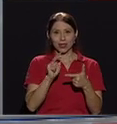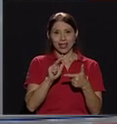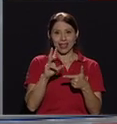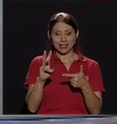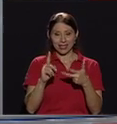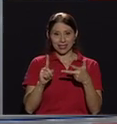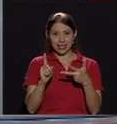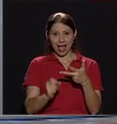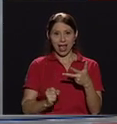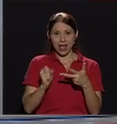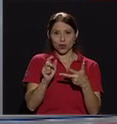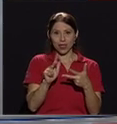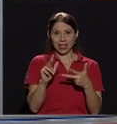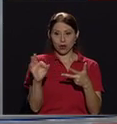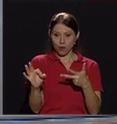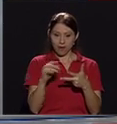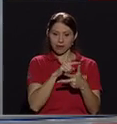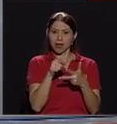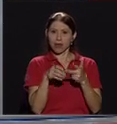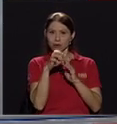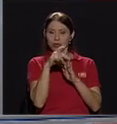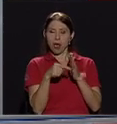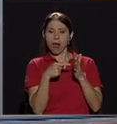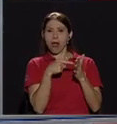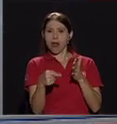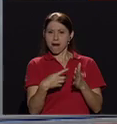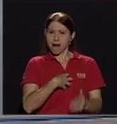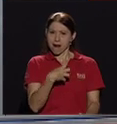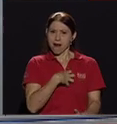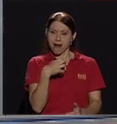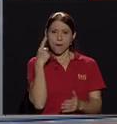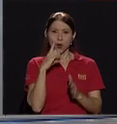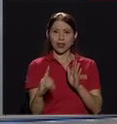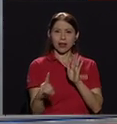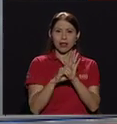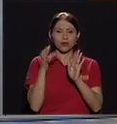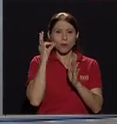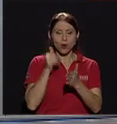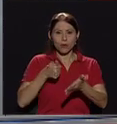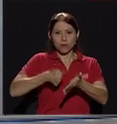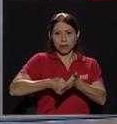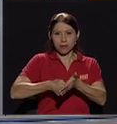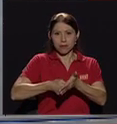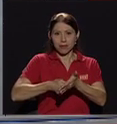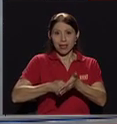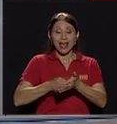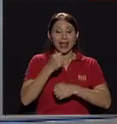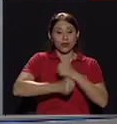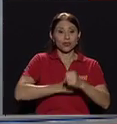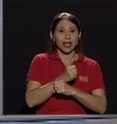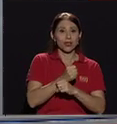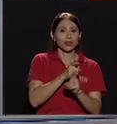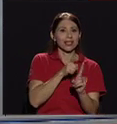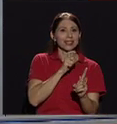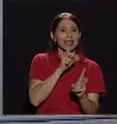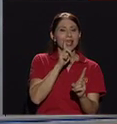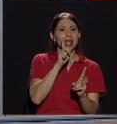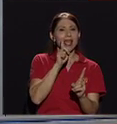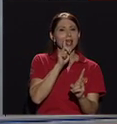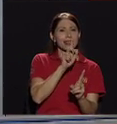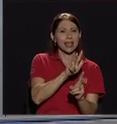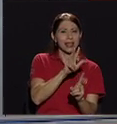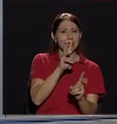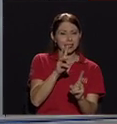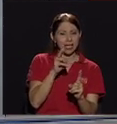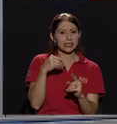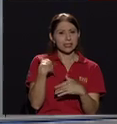un reclamo por el derecho al voto de la mujer. Vuelve a solicitar esto en el periodo del 36. Y